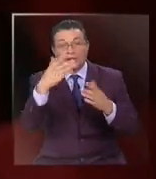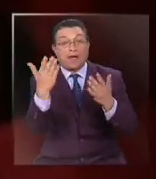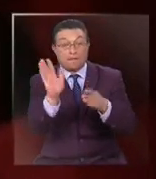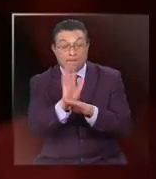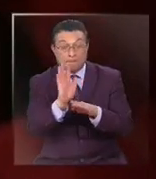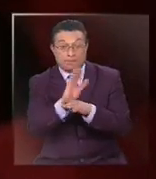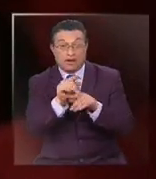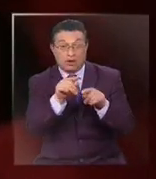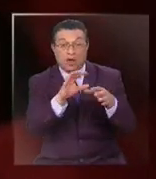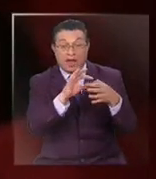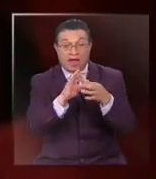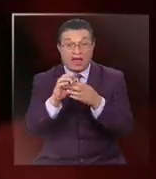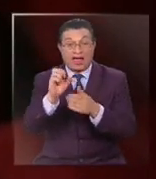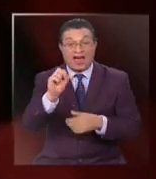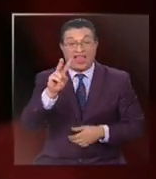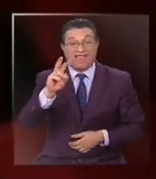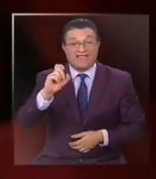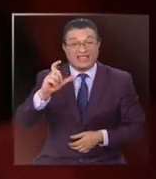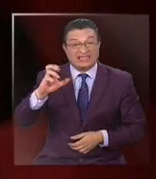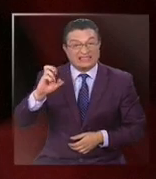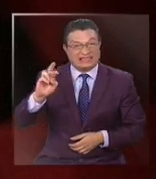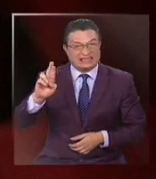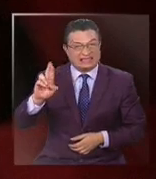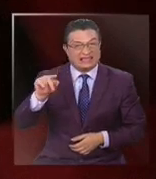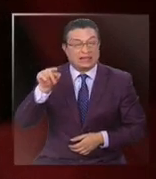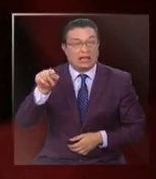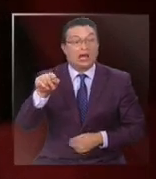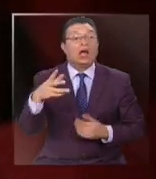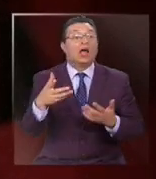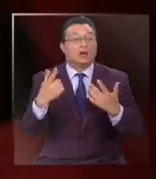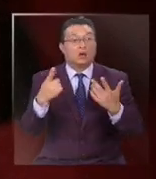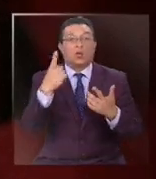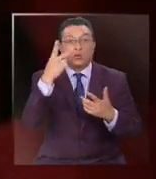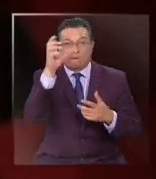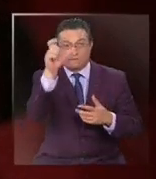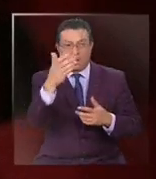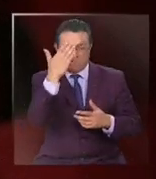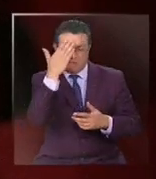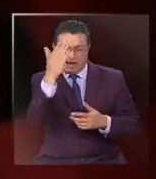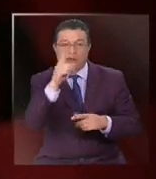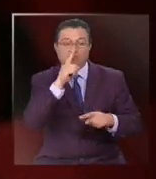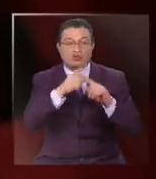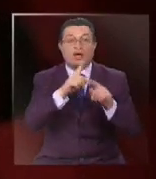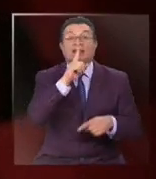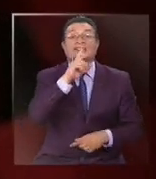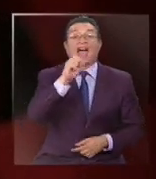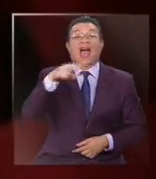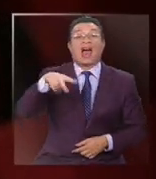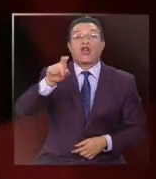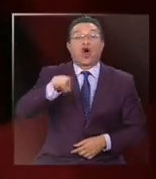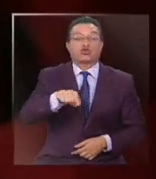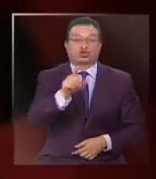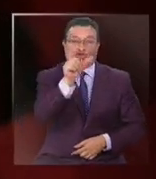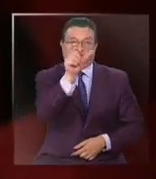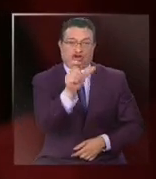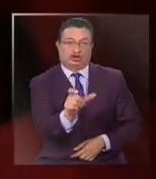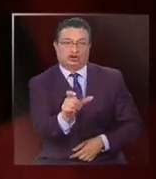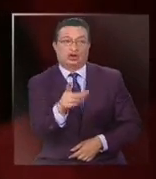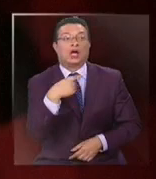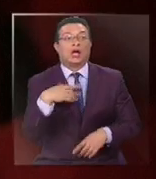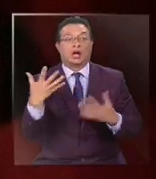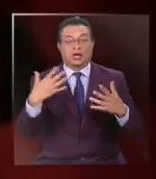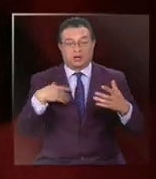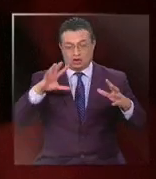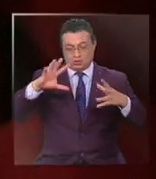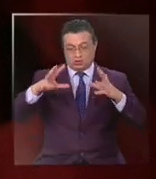War y que terminan en Endgame es que hay un gran villano llamado Thanos, que significa muerte, y que tiene la idea de balancear